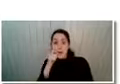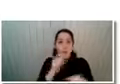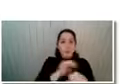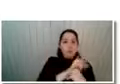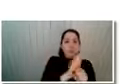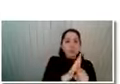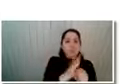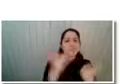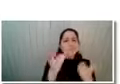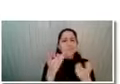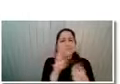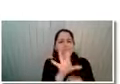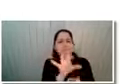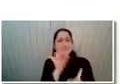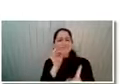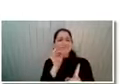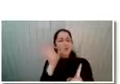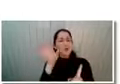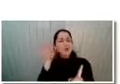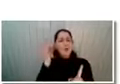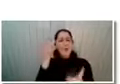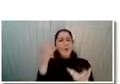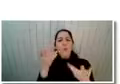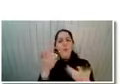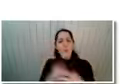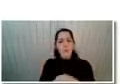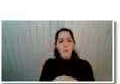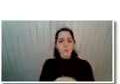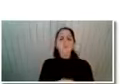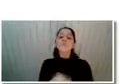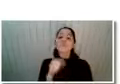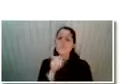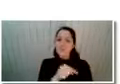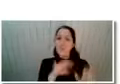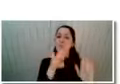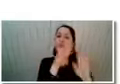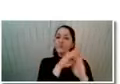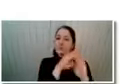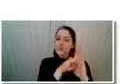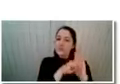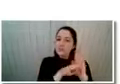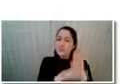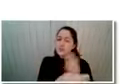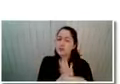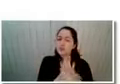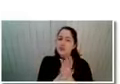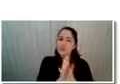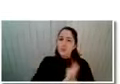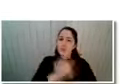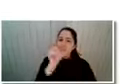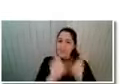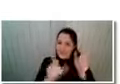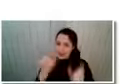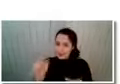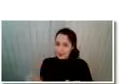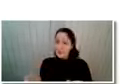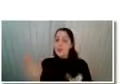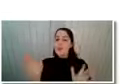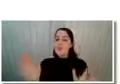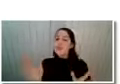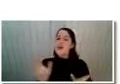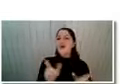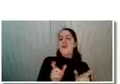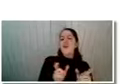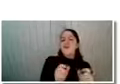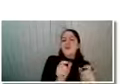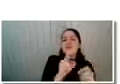es un manual de instrucciones en todos los seres vivos. En los virus hay un poco de dudas y discusión si es un ser vivo o